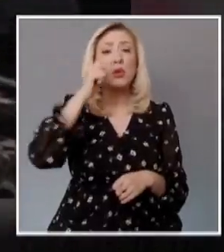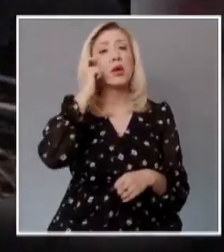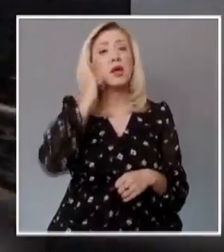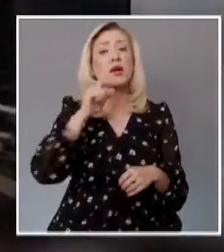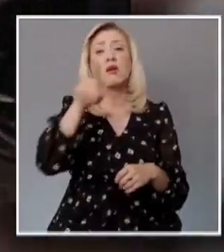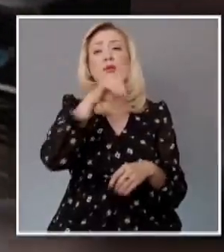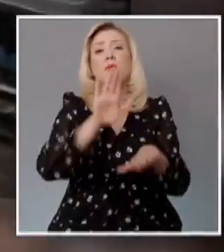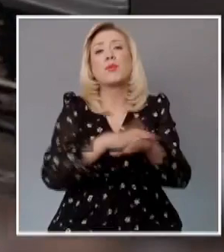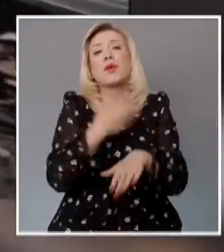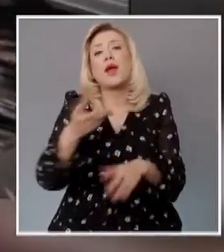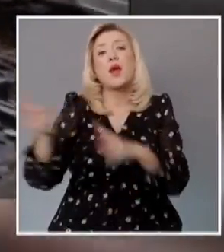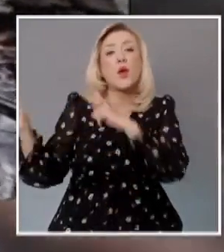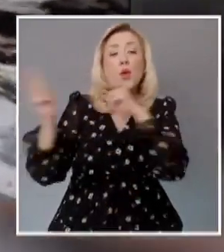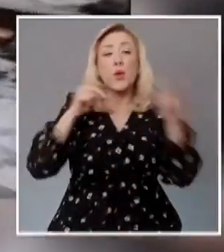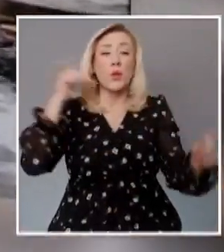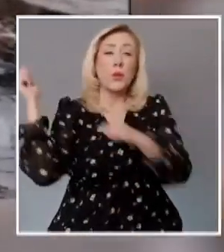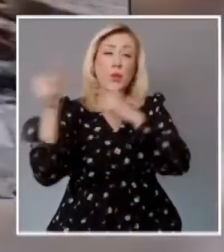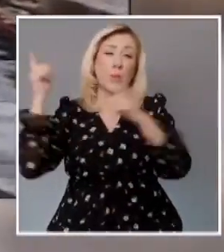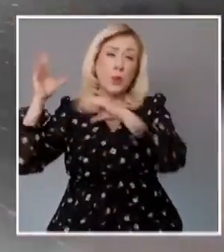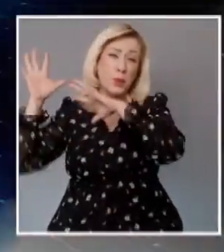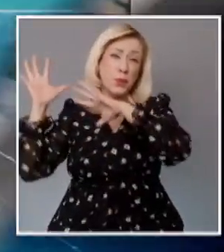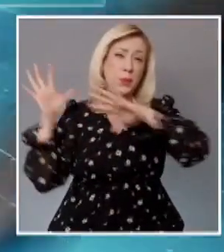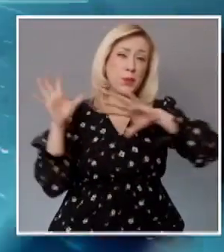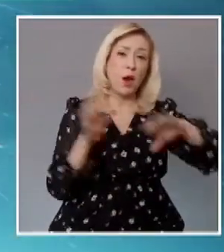paso del huracán Otis.